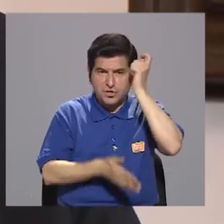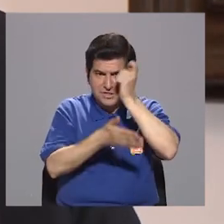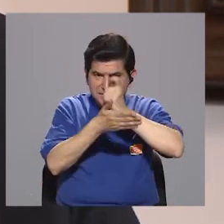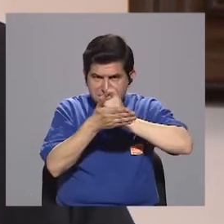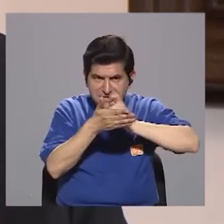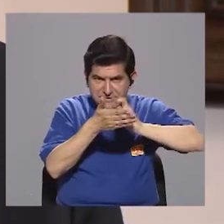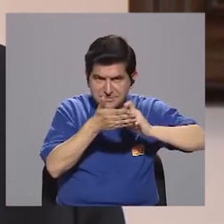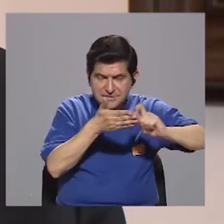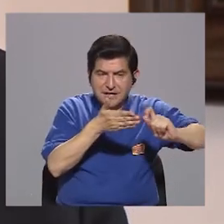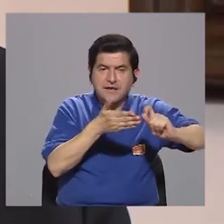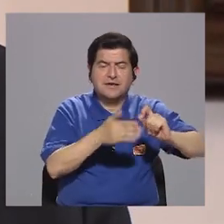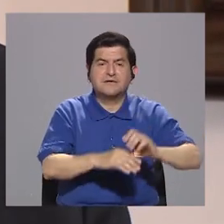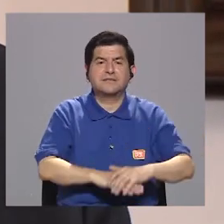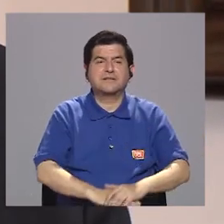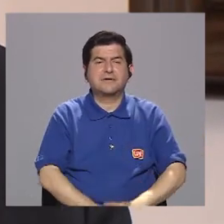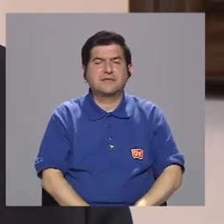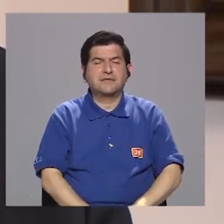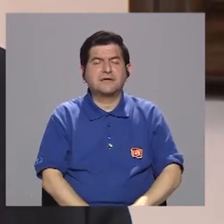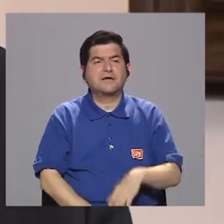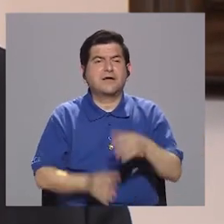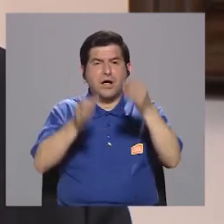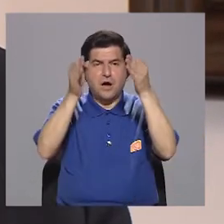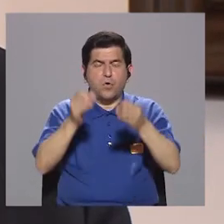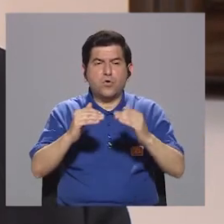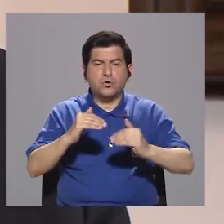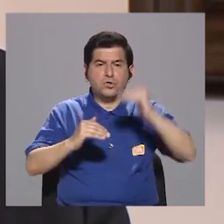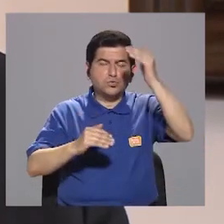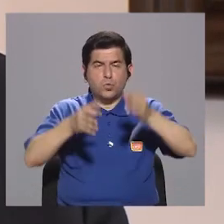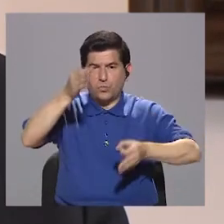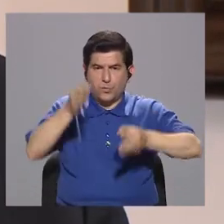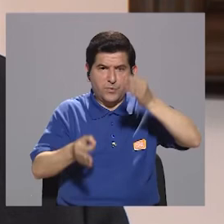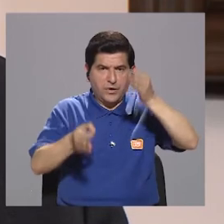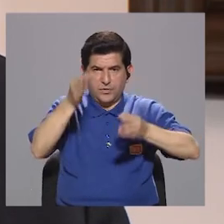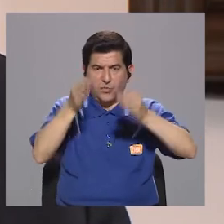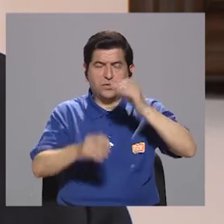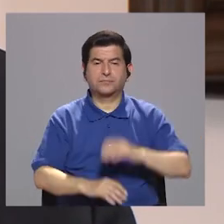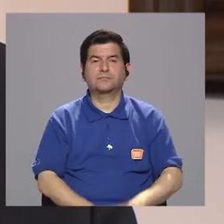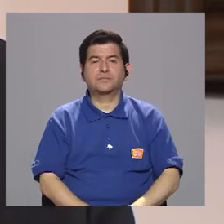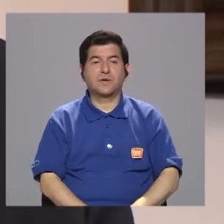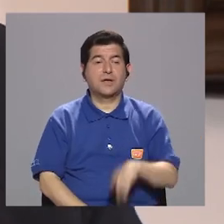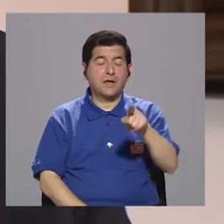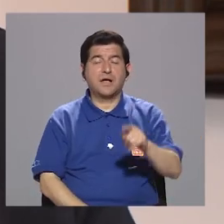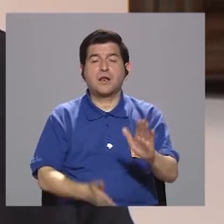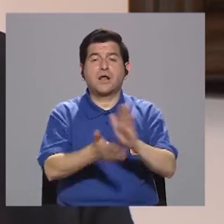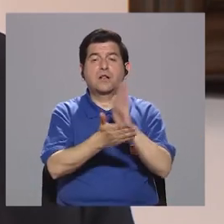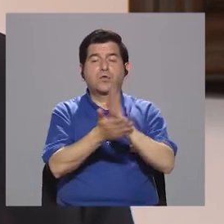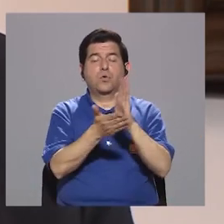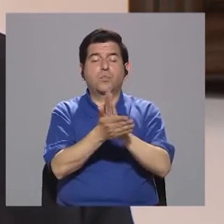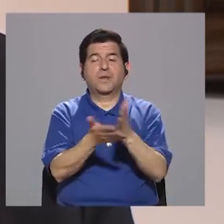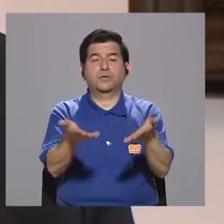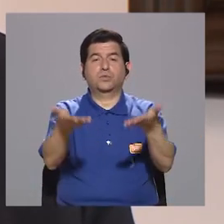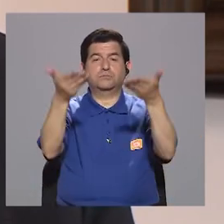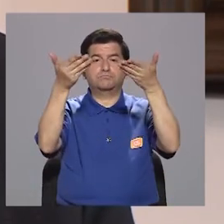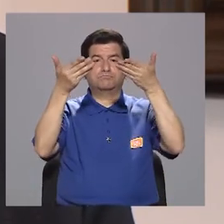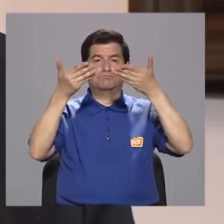Secretaría de la Corte Suprema de Justicia, y me da el poder.